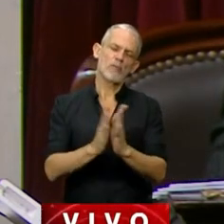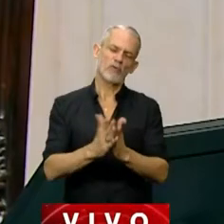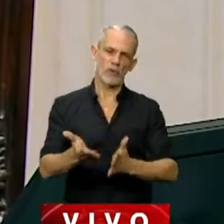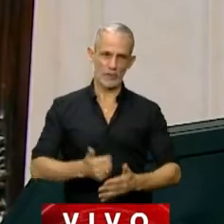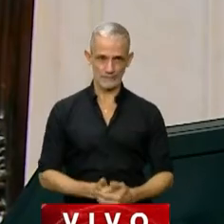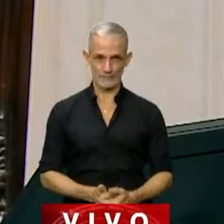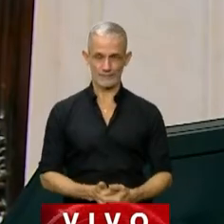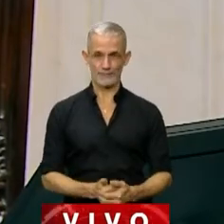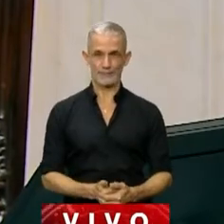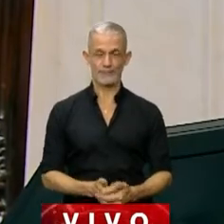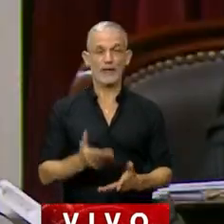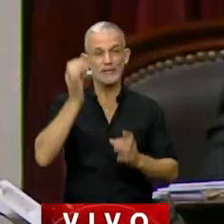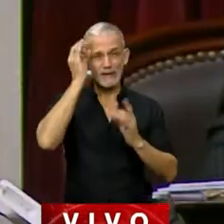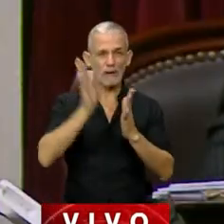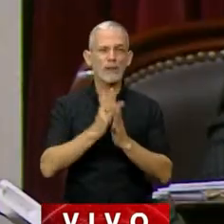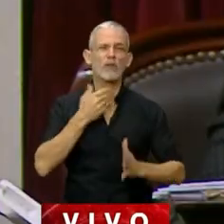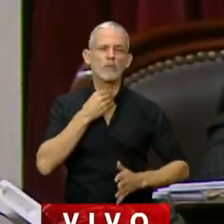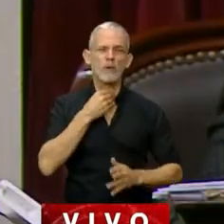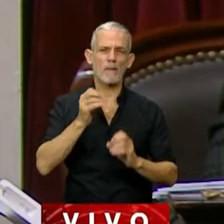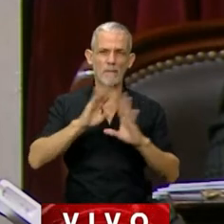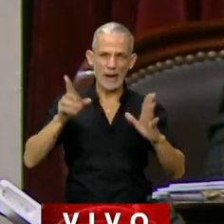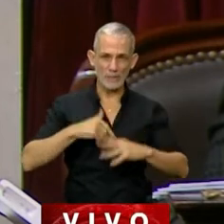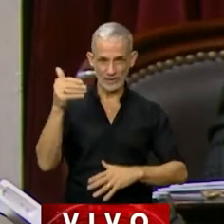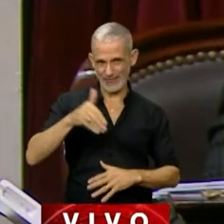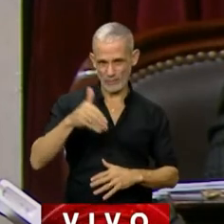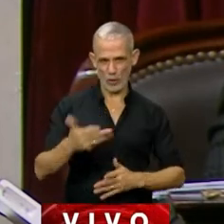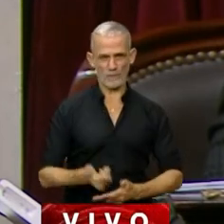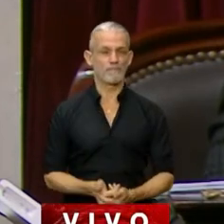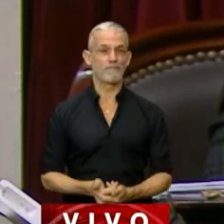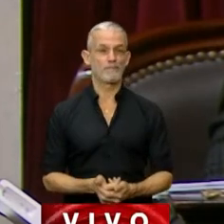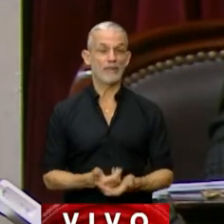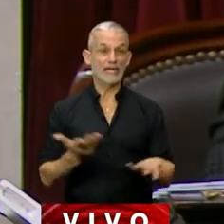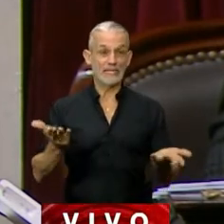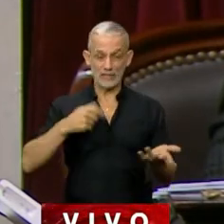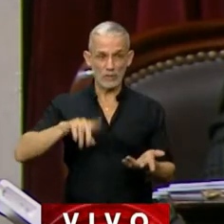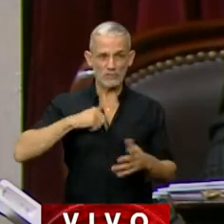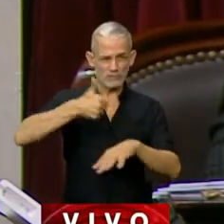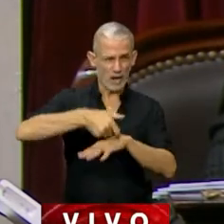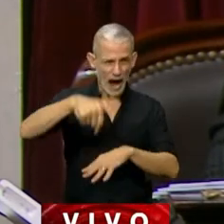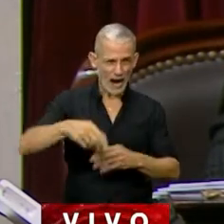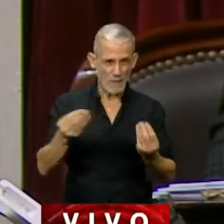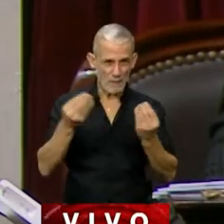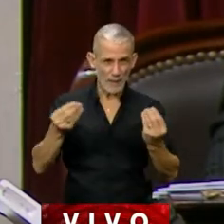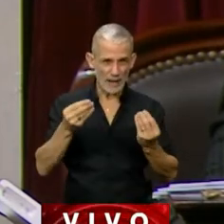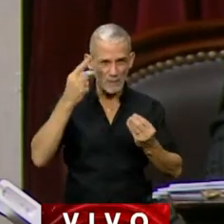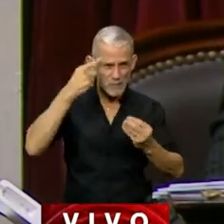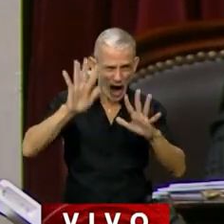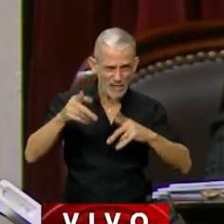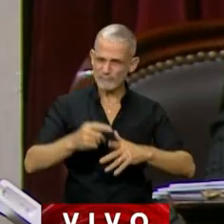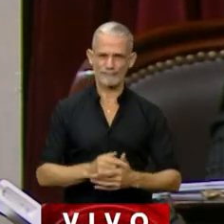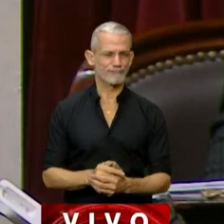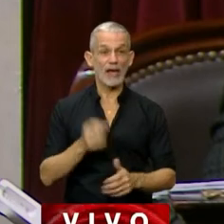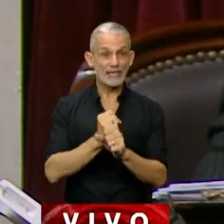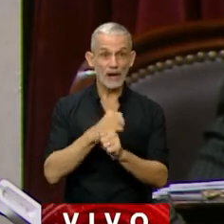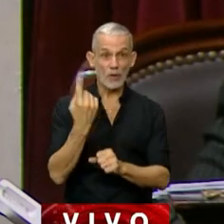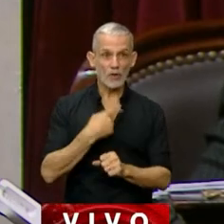favor. Un segundito, por favor. Disculpe que estoy con la garganta mal, por eso me demoro. Pero nosotros no estamos aquí para hacer estos razonamientos.